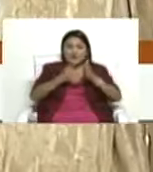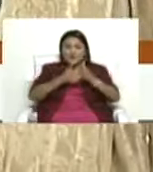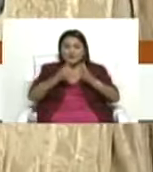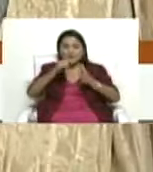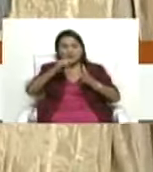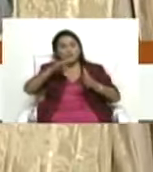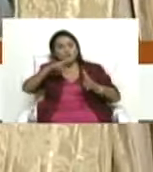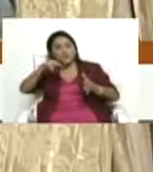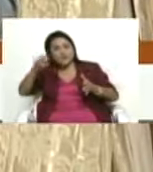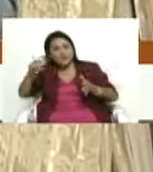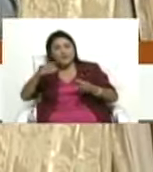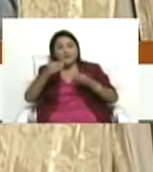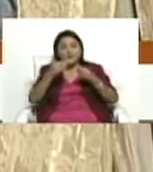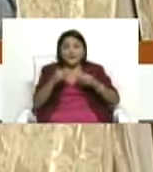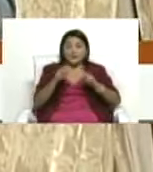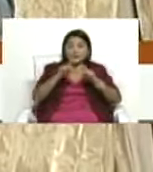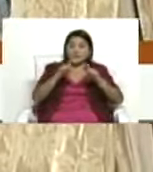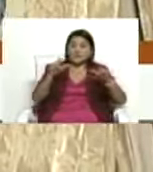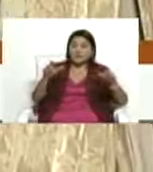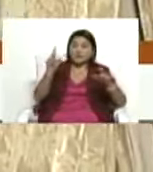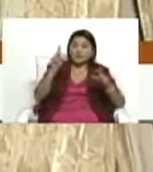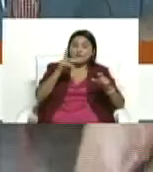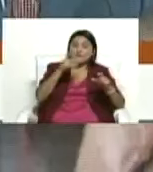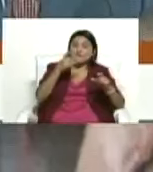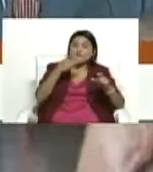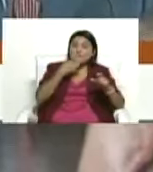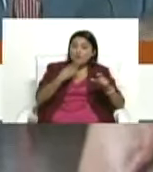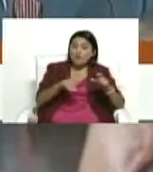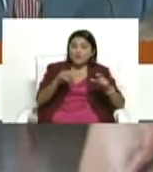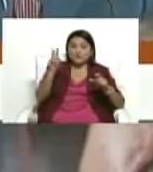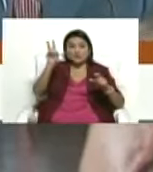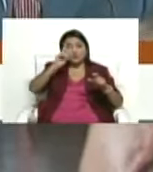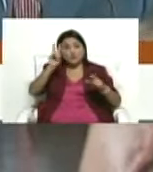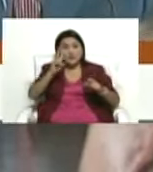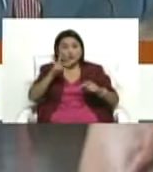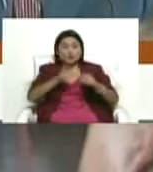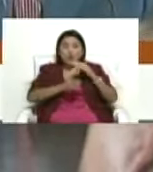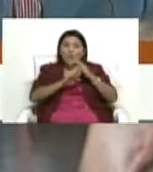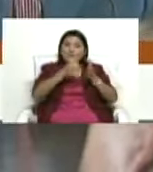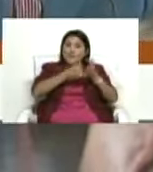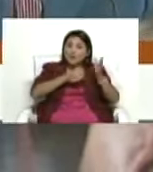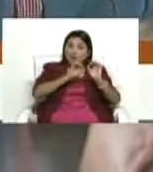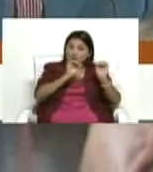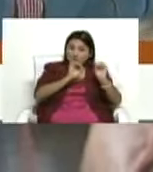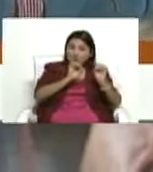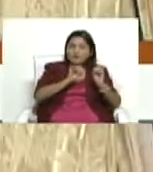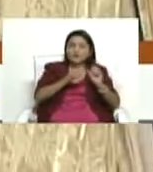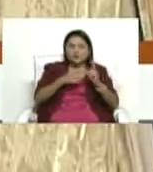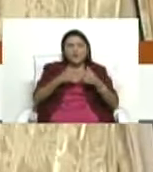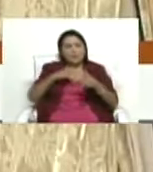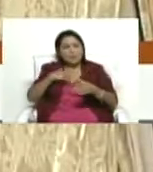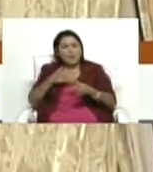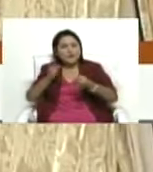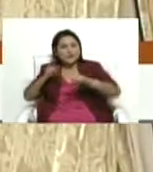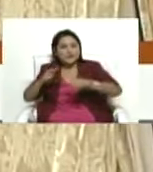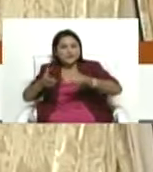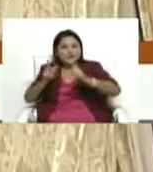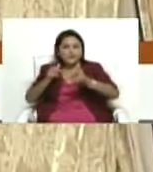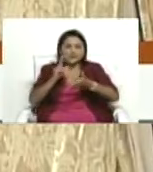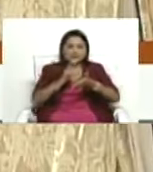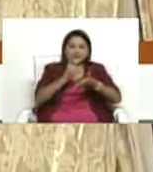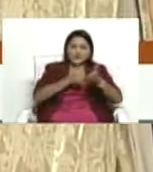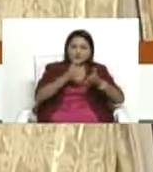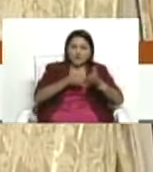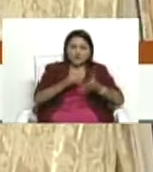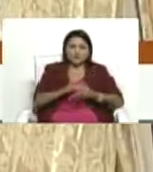la incorporación de venezolanas y venezolanos jóvenes que no están todavía incorporados al registro